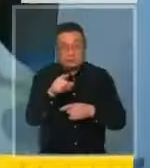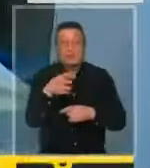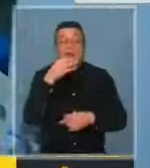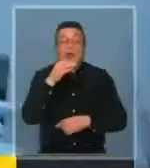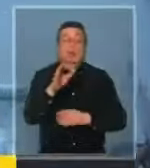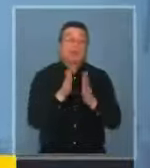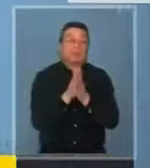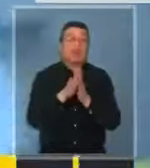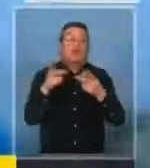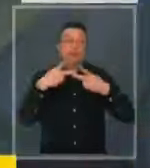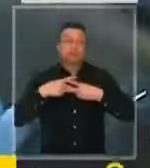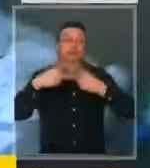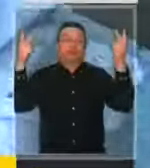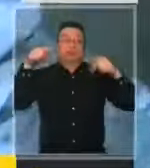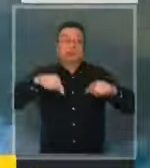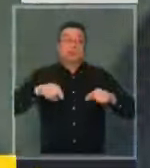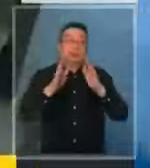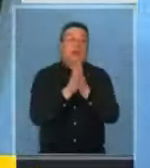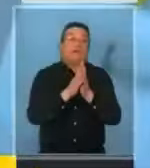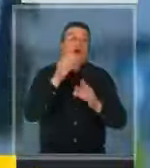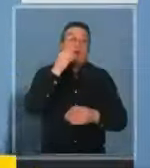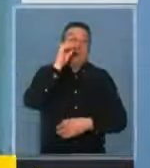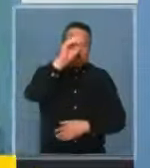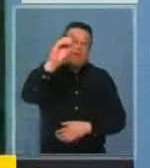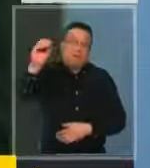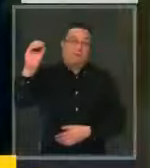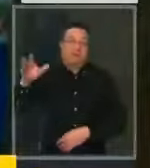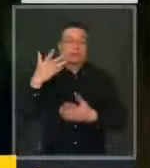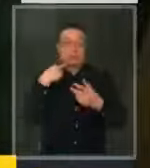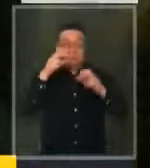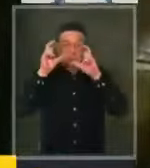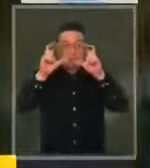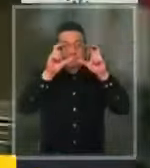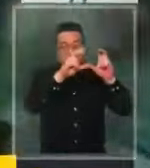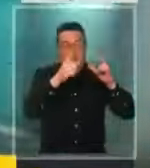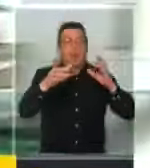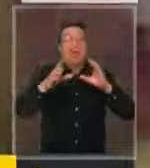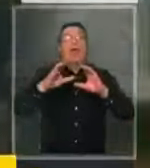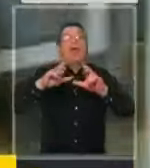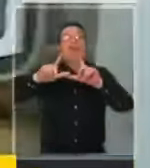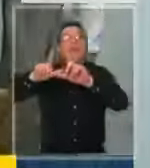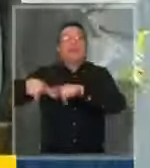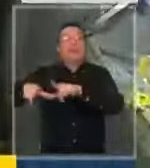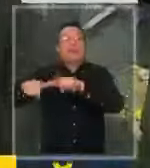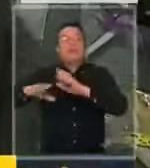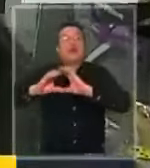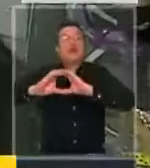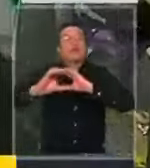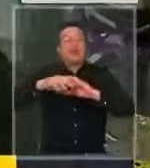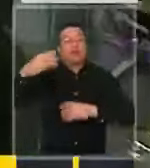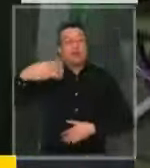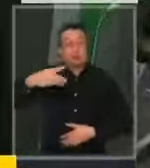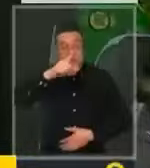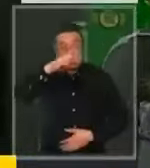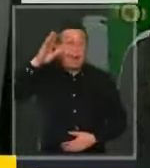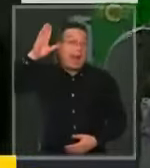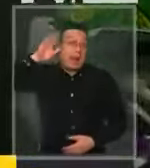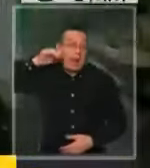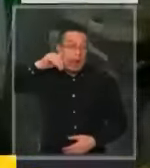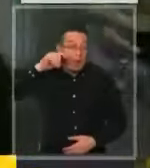aquí públicamente. También sabemos que se monitorea por parte de los departamentos de comunicaciones, las municipalidades, a Lampa en particular,